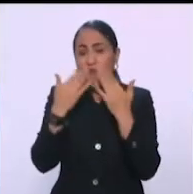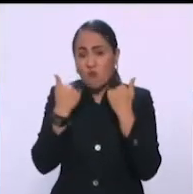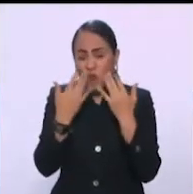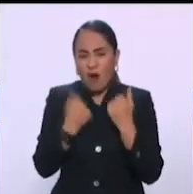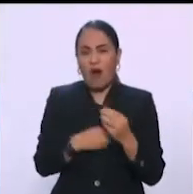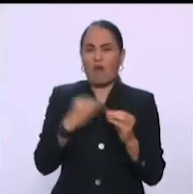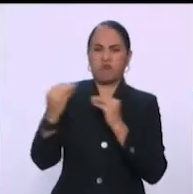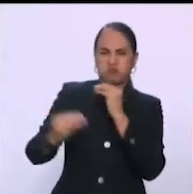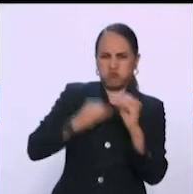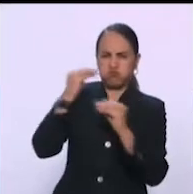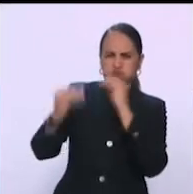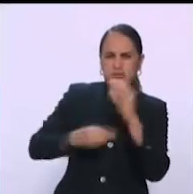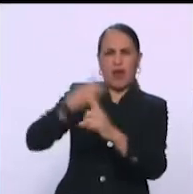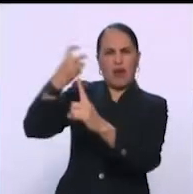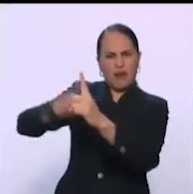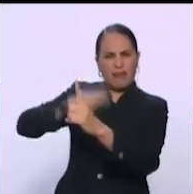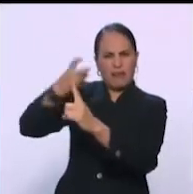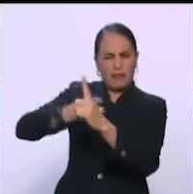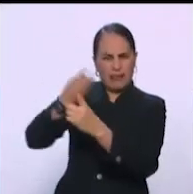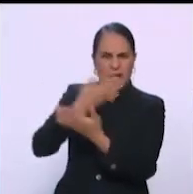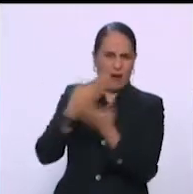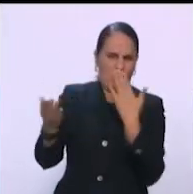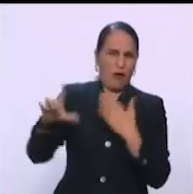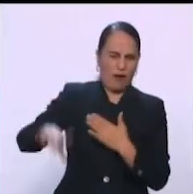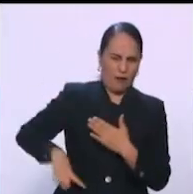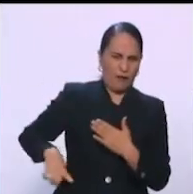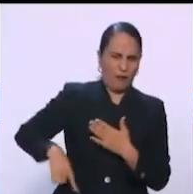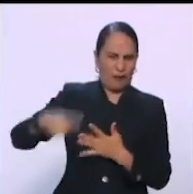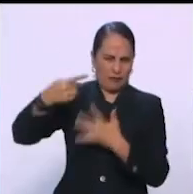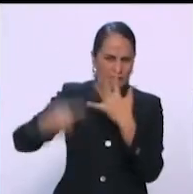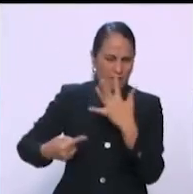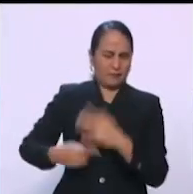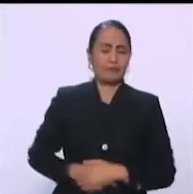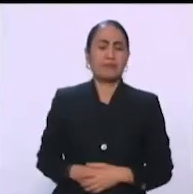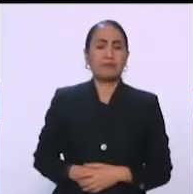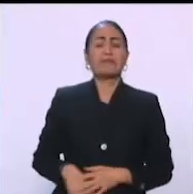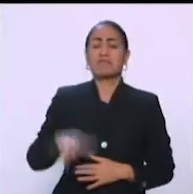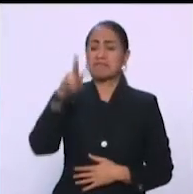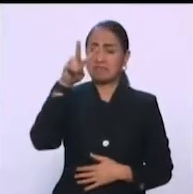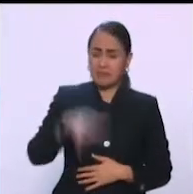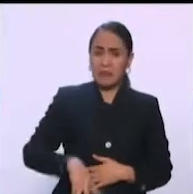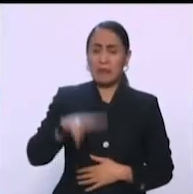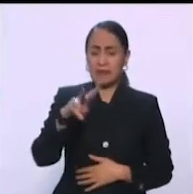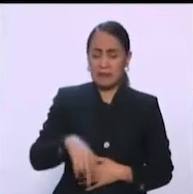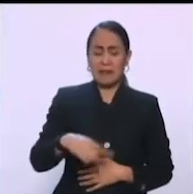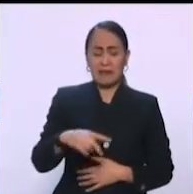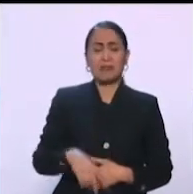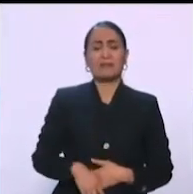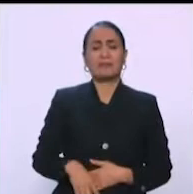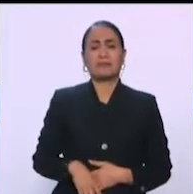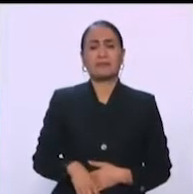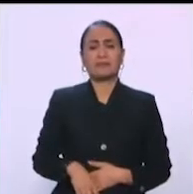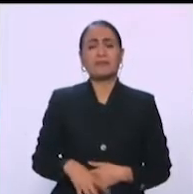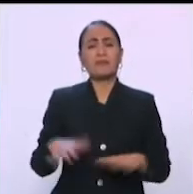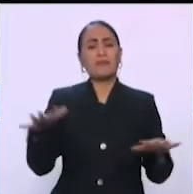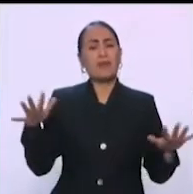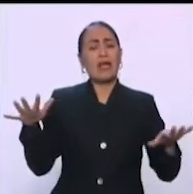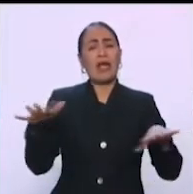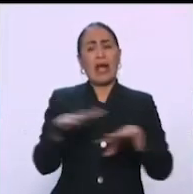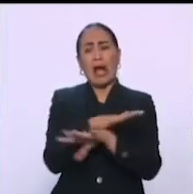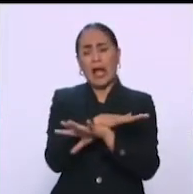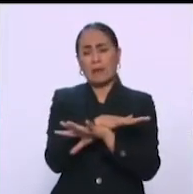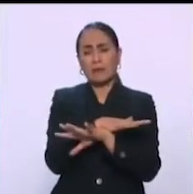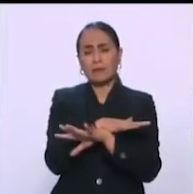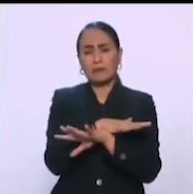de esta manera como lo hemos visto en los medios de comunicación. Un verdadero linchamiento, Azul, Juan, que ahora se transporta